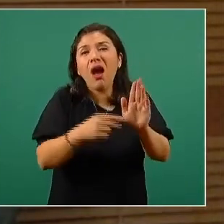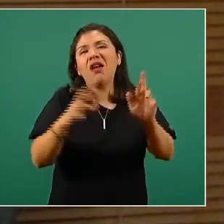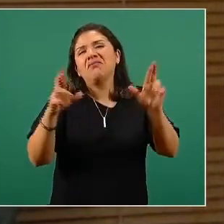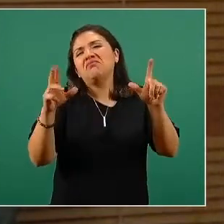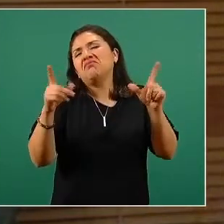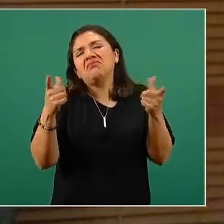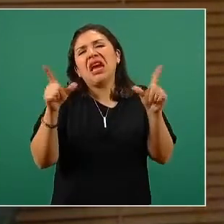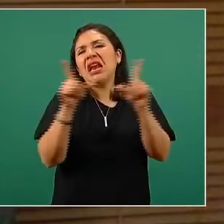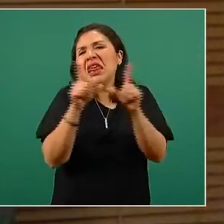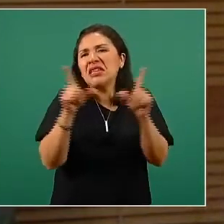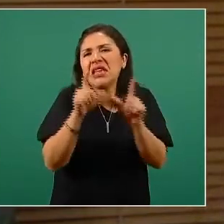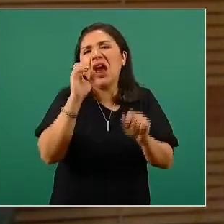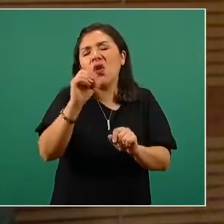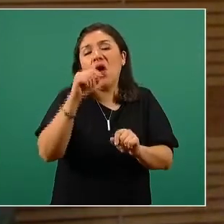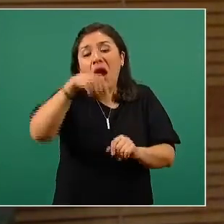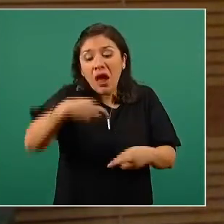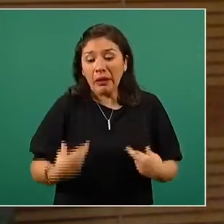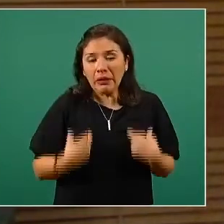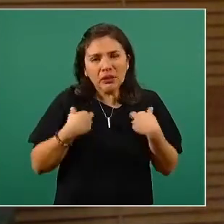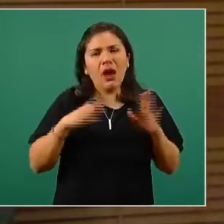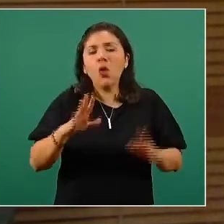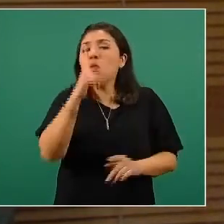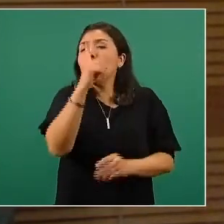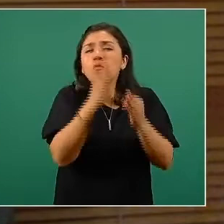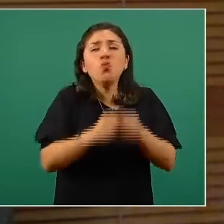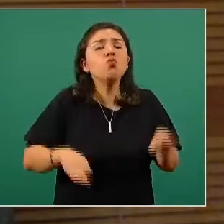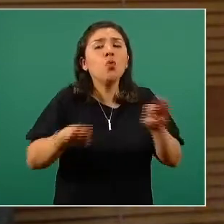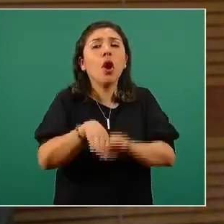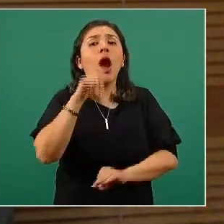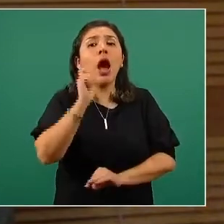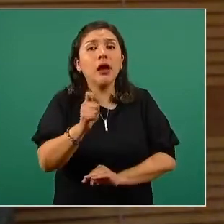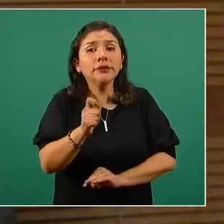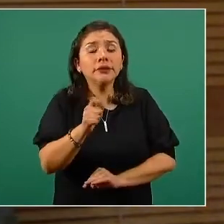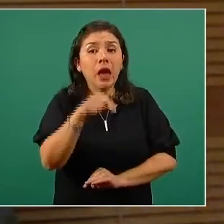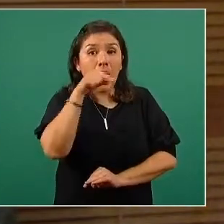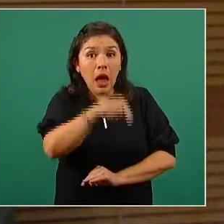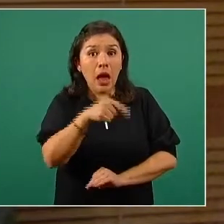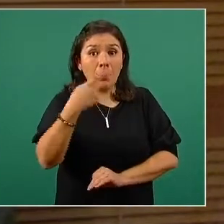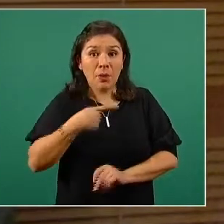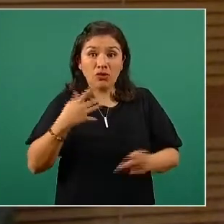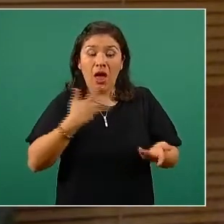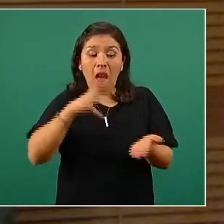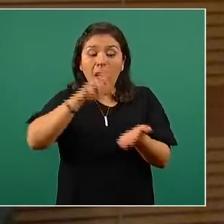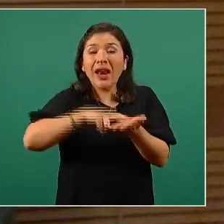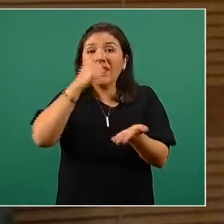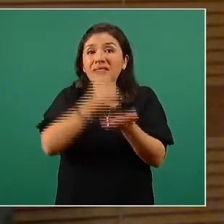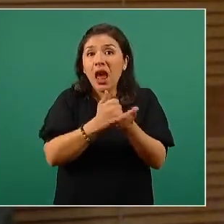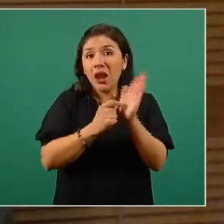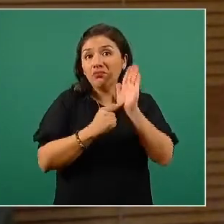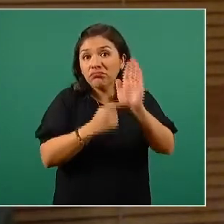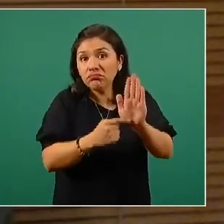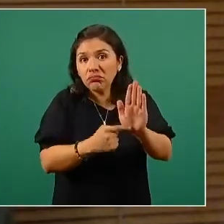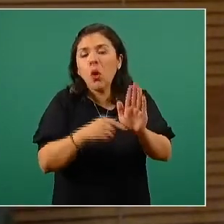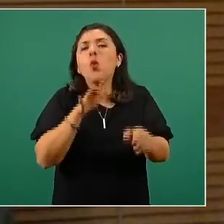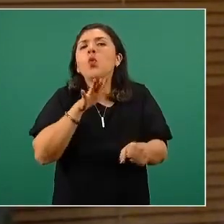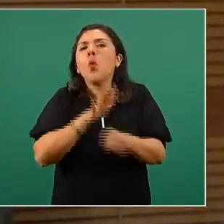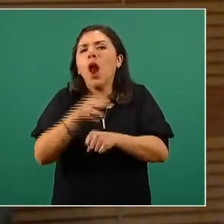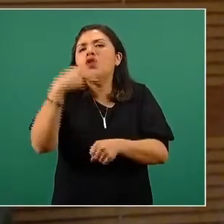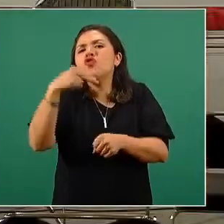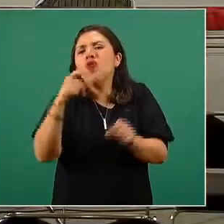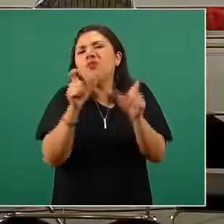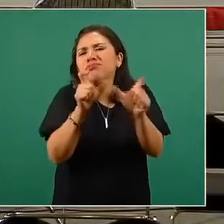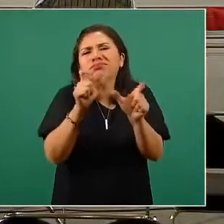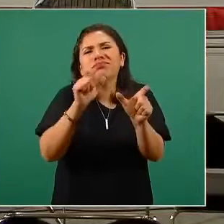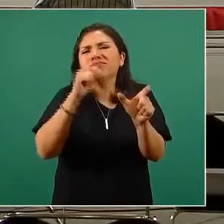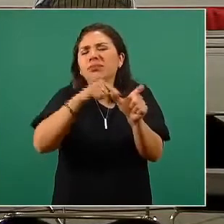que lo acredite como residente. Lo único importante es su identificación. Necesitamos tener una identificación. Ahí